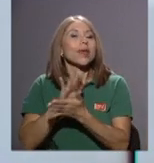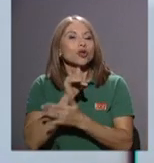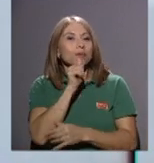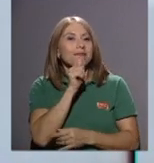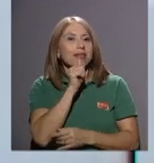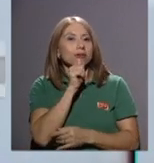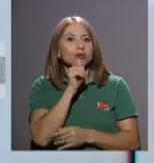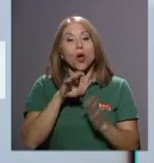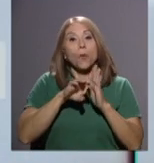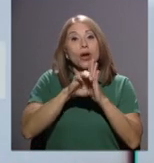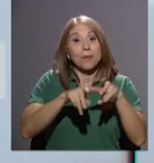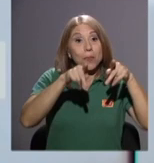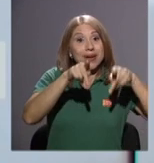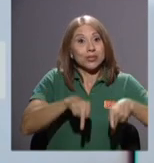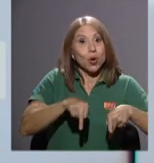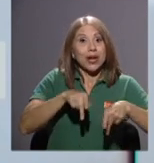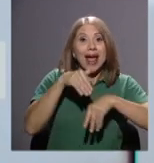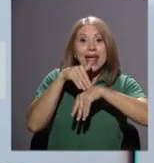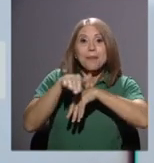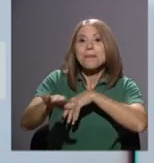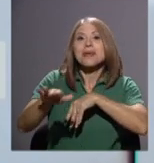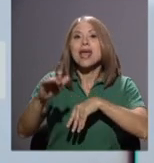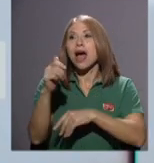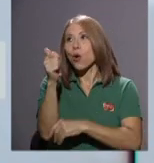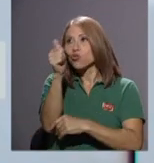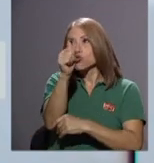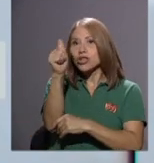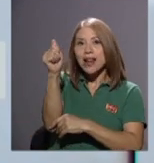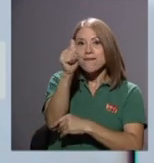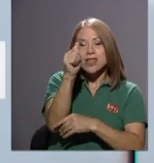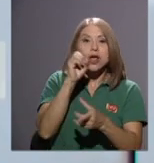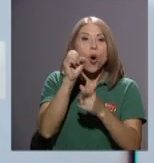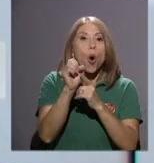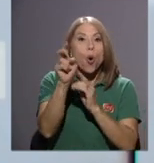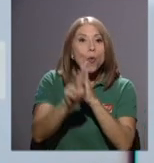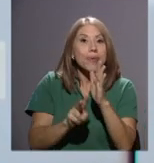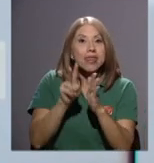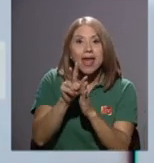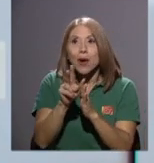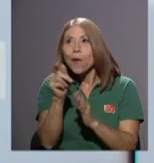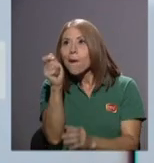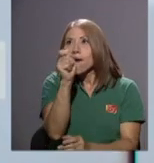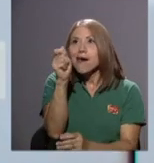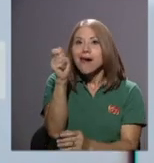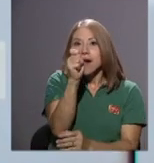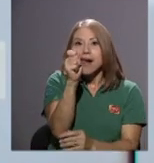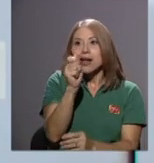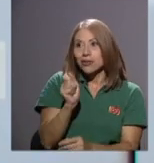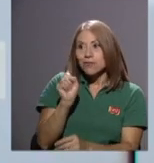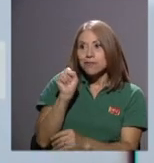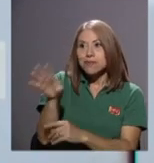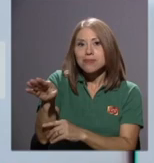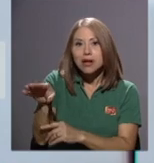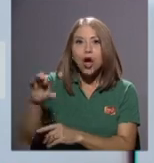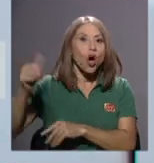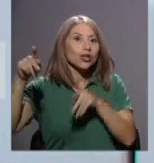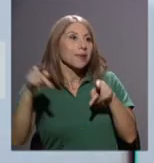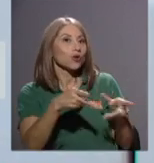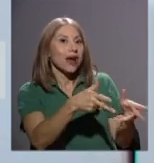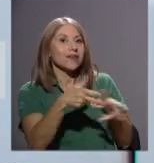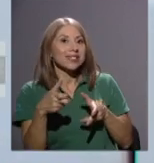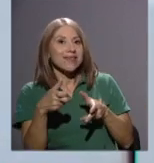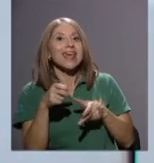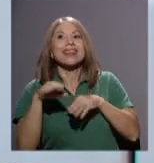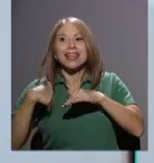a otro su documento, un selfie, un video, y después la otra persona, el receptor, lo difunde. O sea, yo paso por una casa, hay